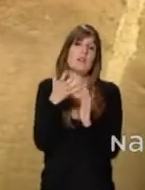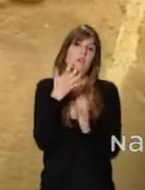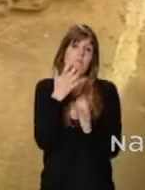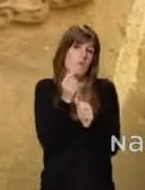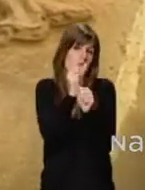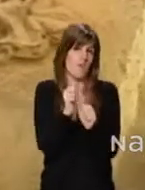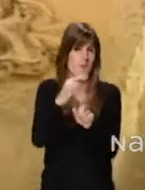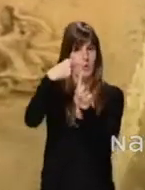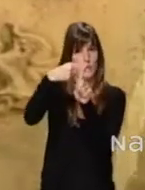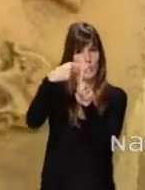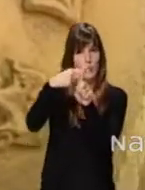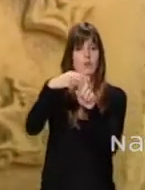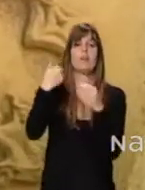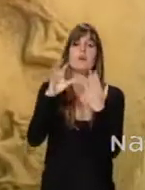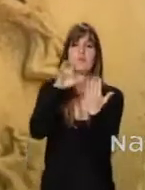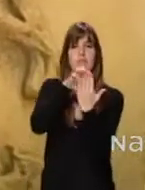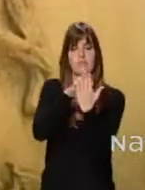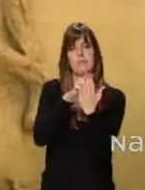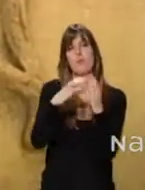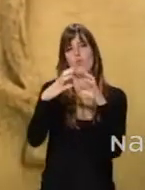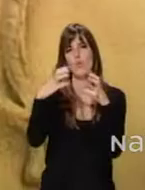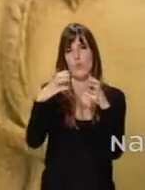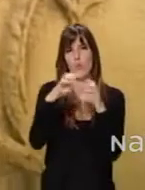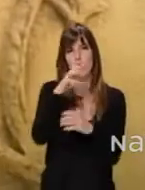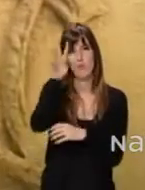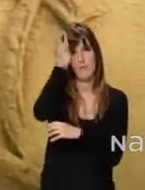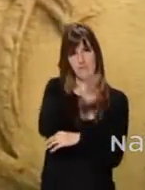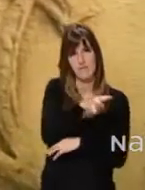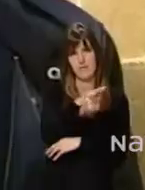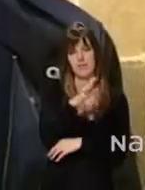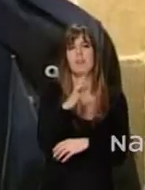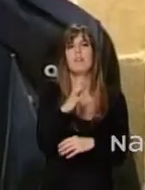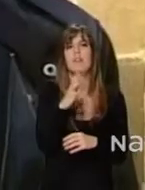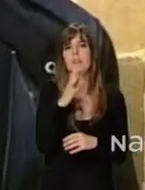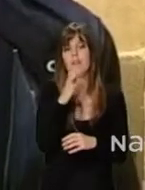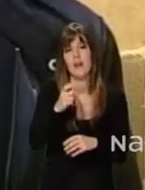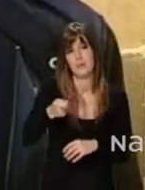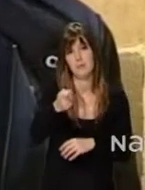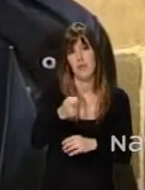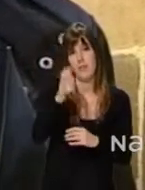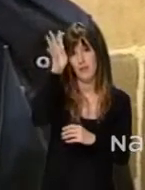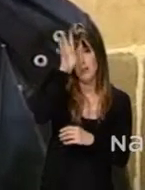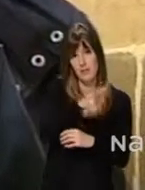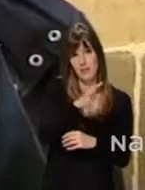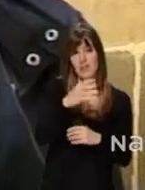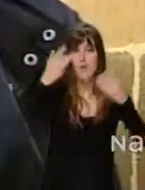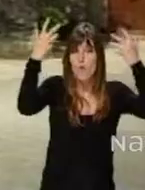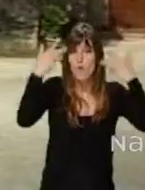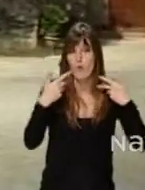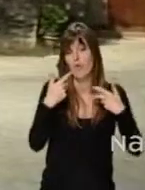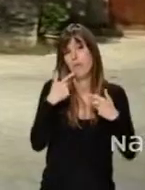y el escudo de Urroz, que son unas barras de sable, unas barras de espada sobre fondo de plata, se suele